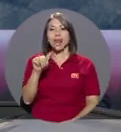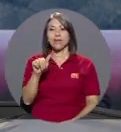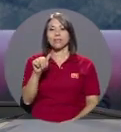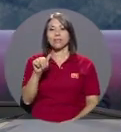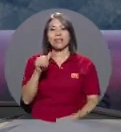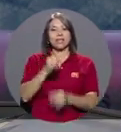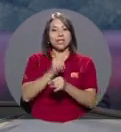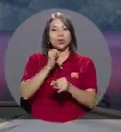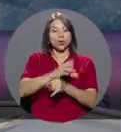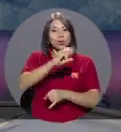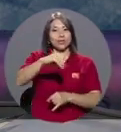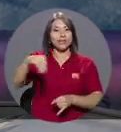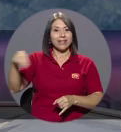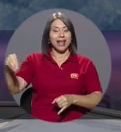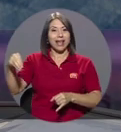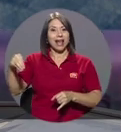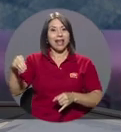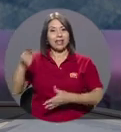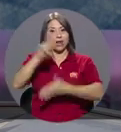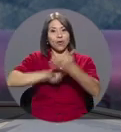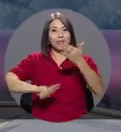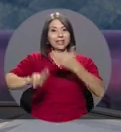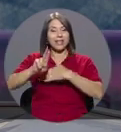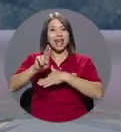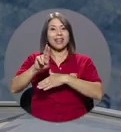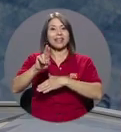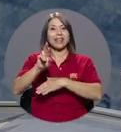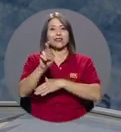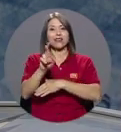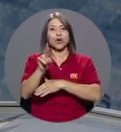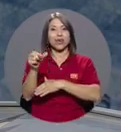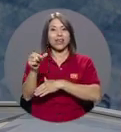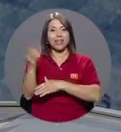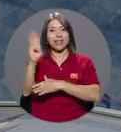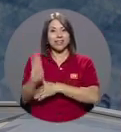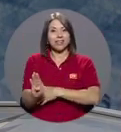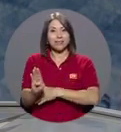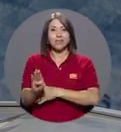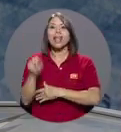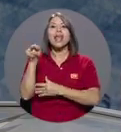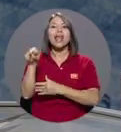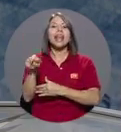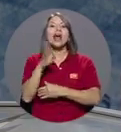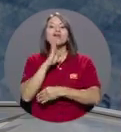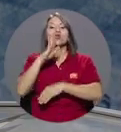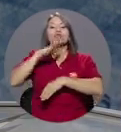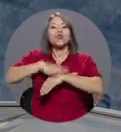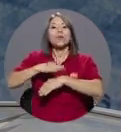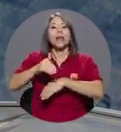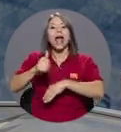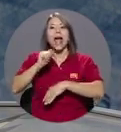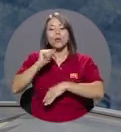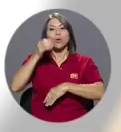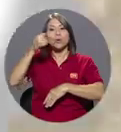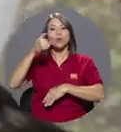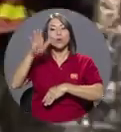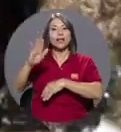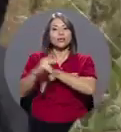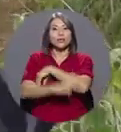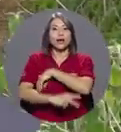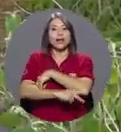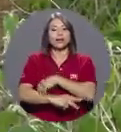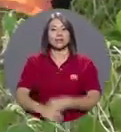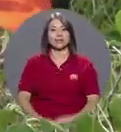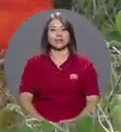Oceanografía de la Universidad Federal de Río Grande de Brasil. Él comentó una mirada sobre el crecimiento de la acuicultura en su país.